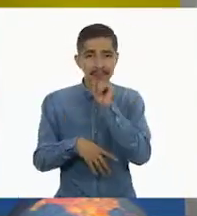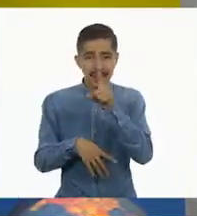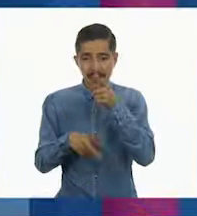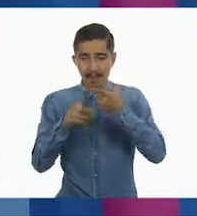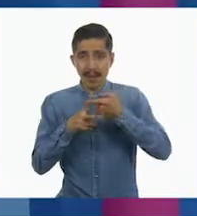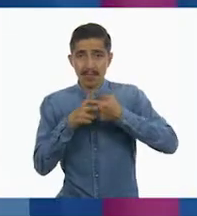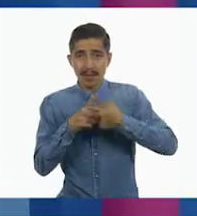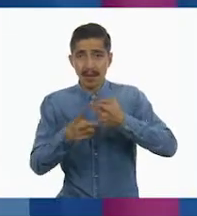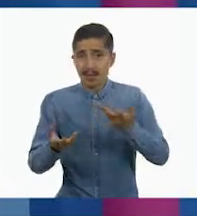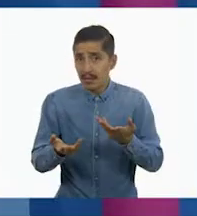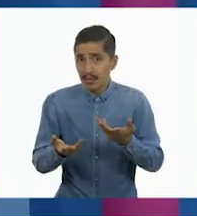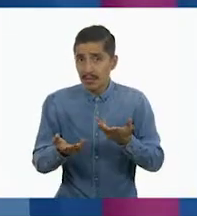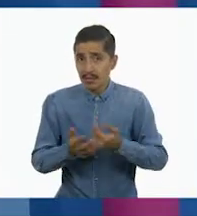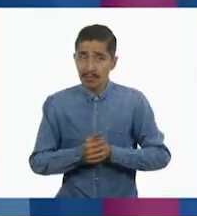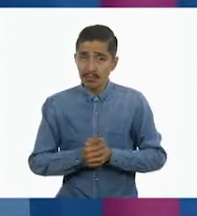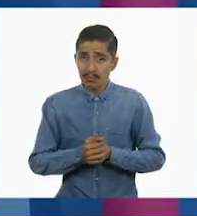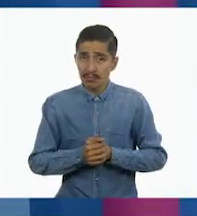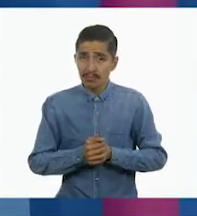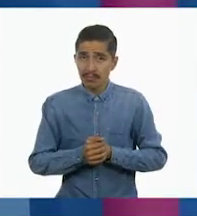matemáticas.